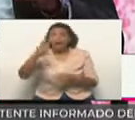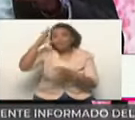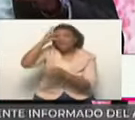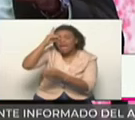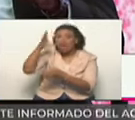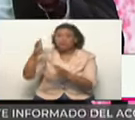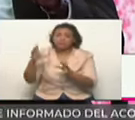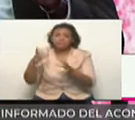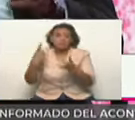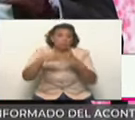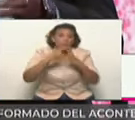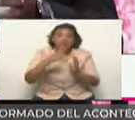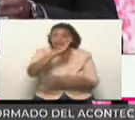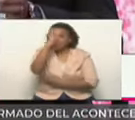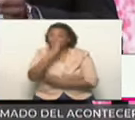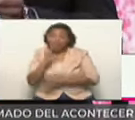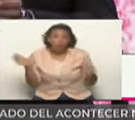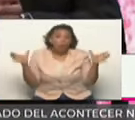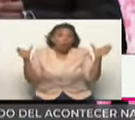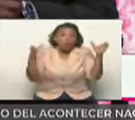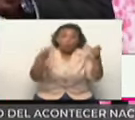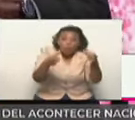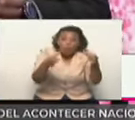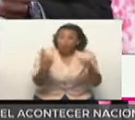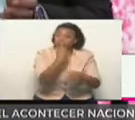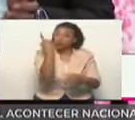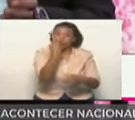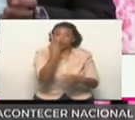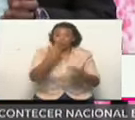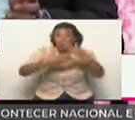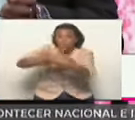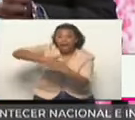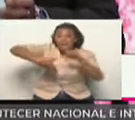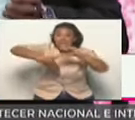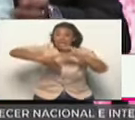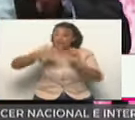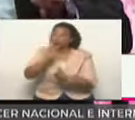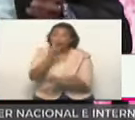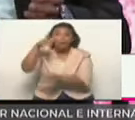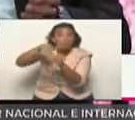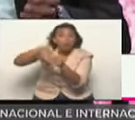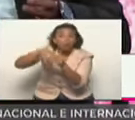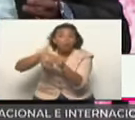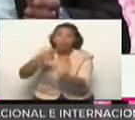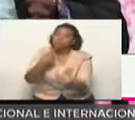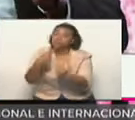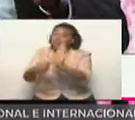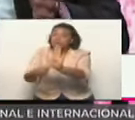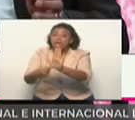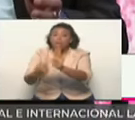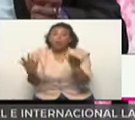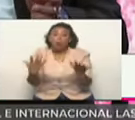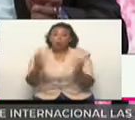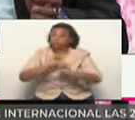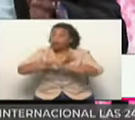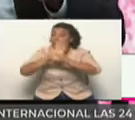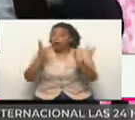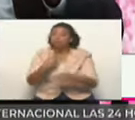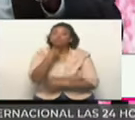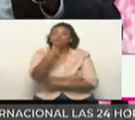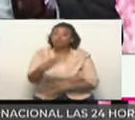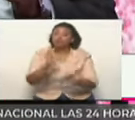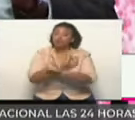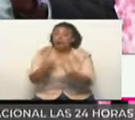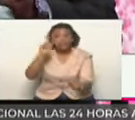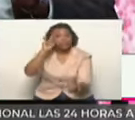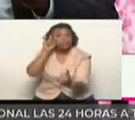y Brasil, como era el único país de la región, manifestó de clara voz y